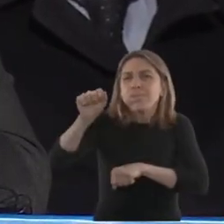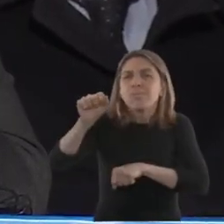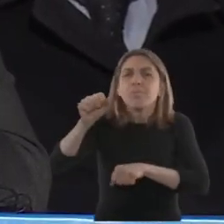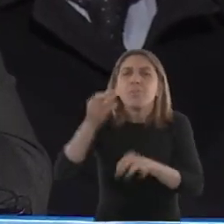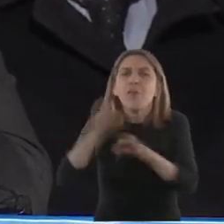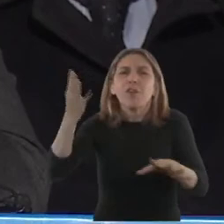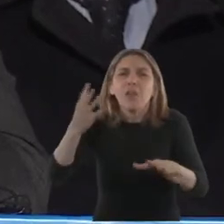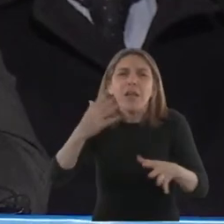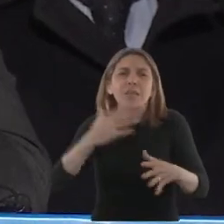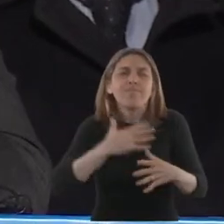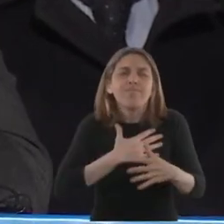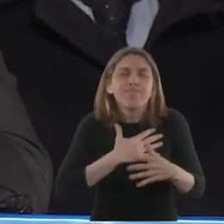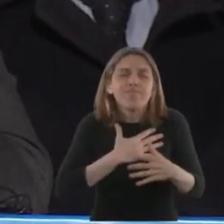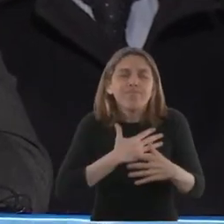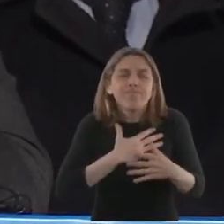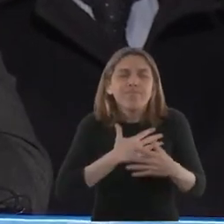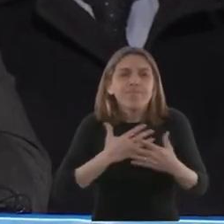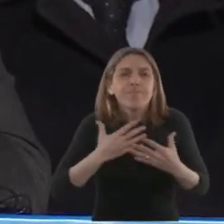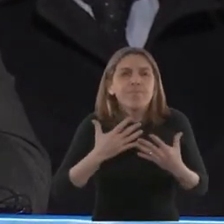y pensamiento crítico.